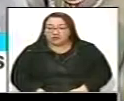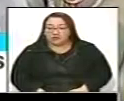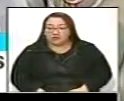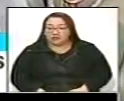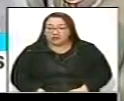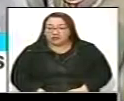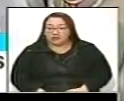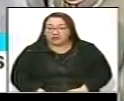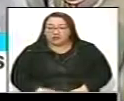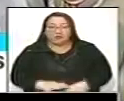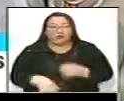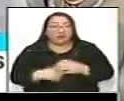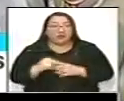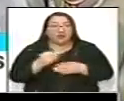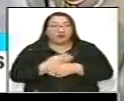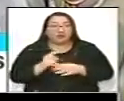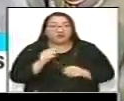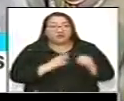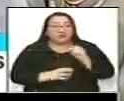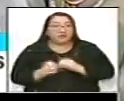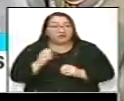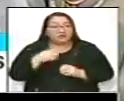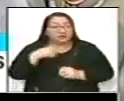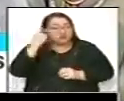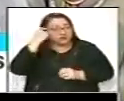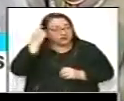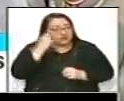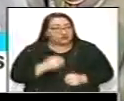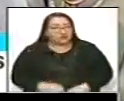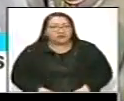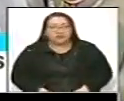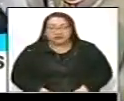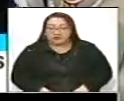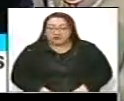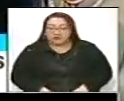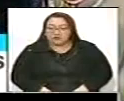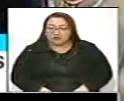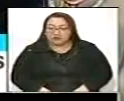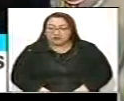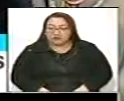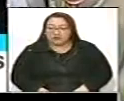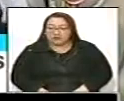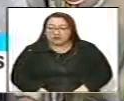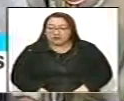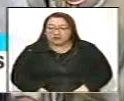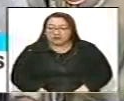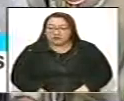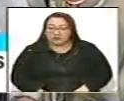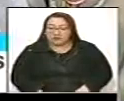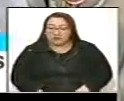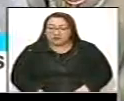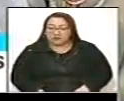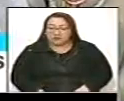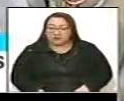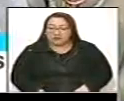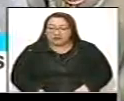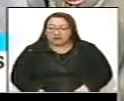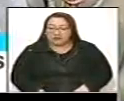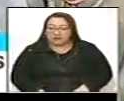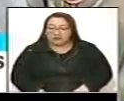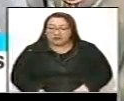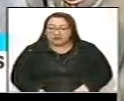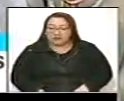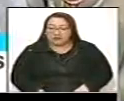de organización hay que repensarlas en este sur global, como diría